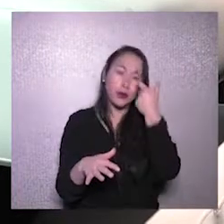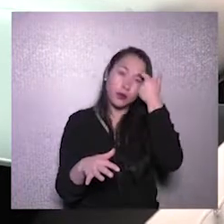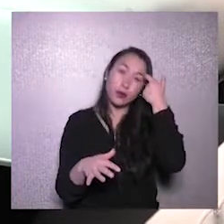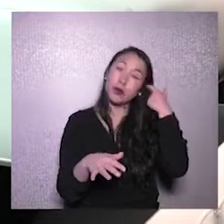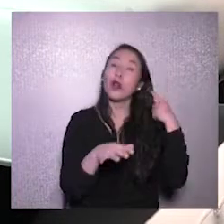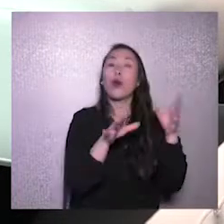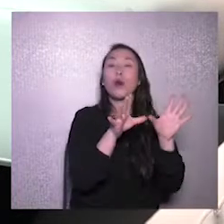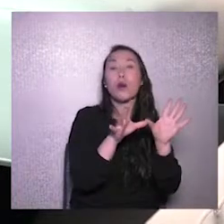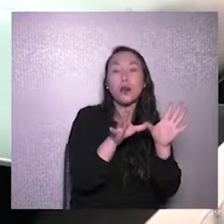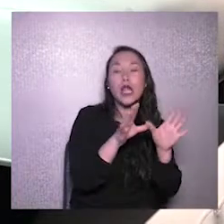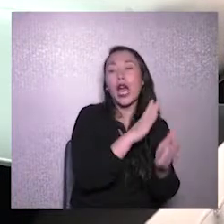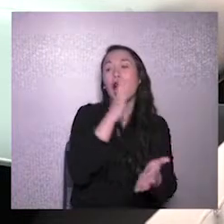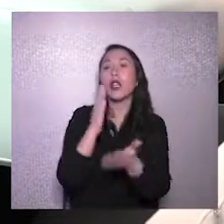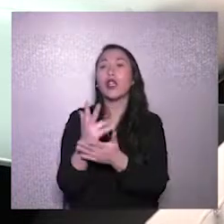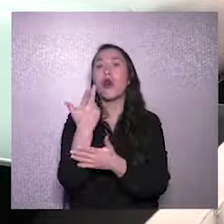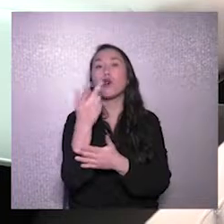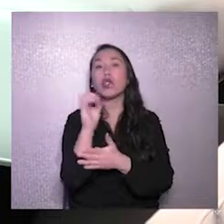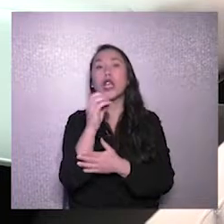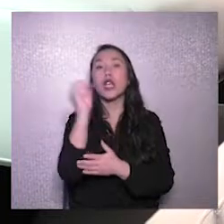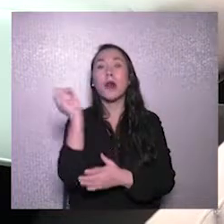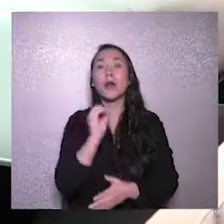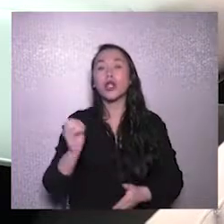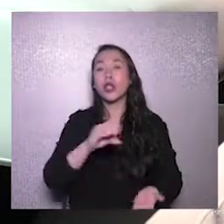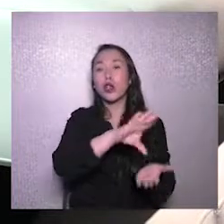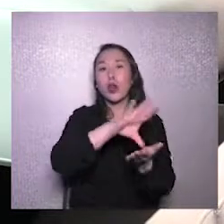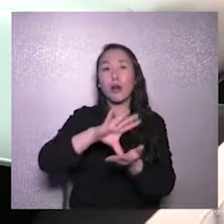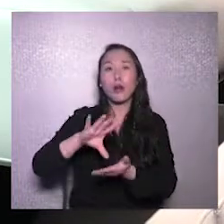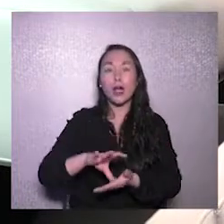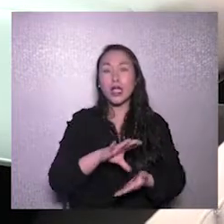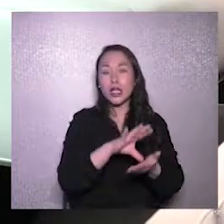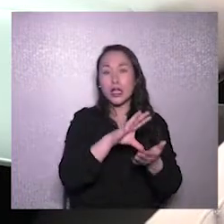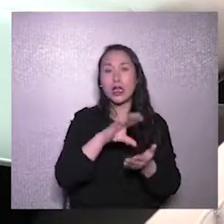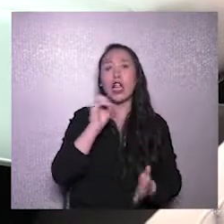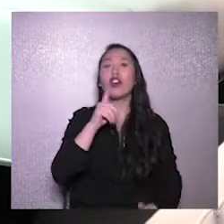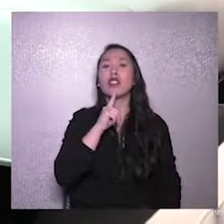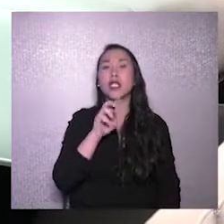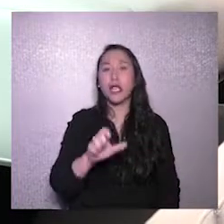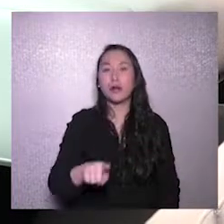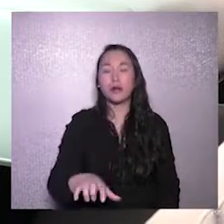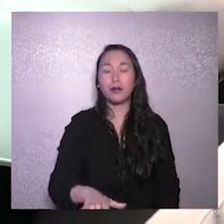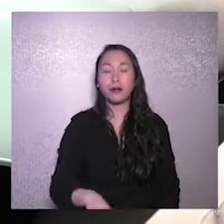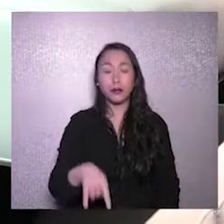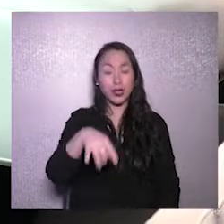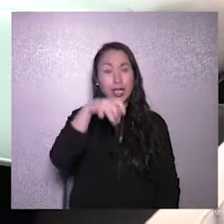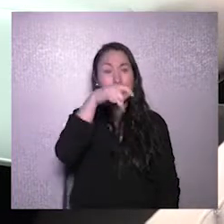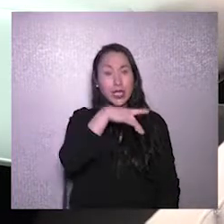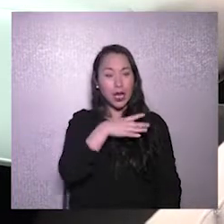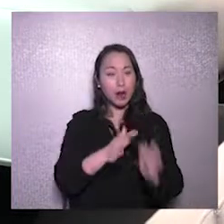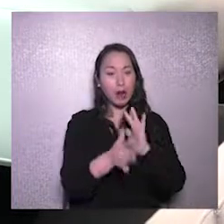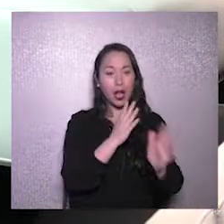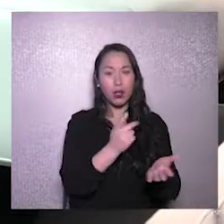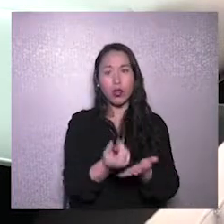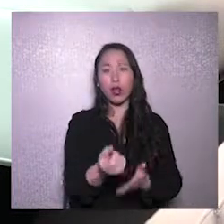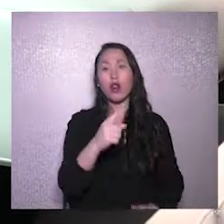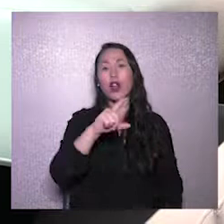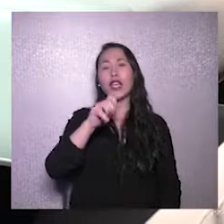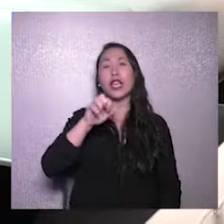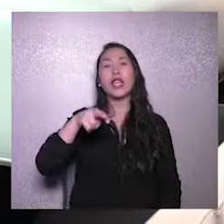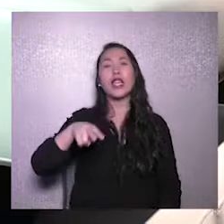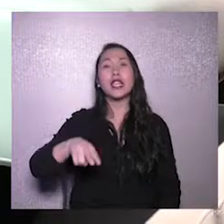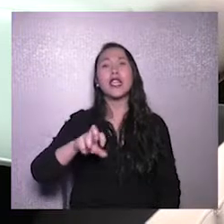un 10 a un 80% en los países de la OCDE. En Chile, el mercado genérico